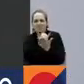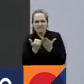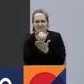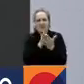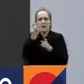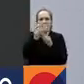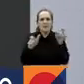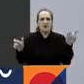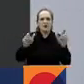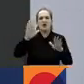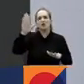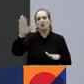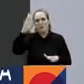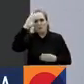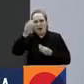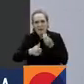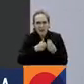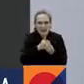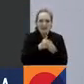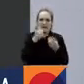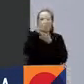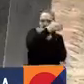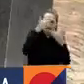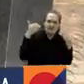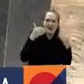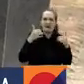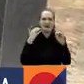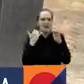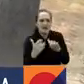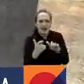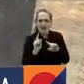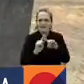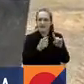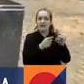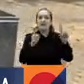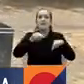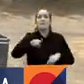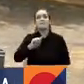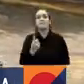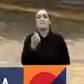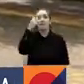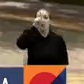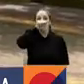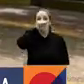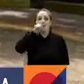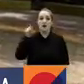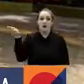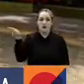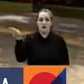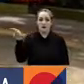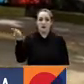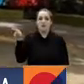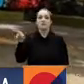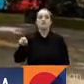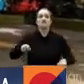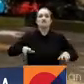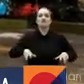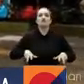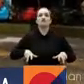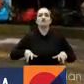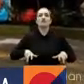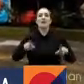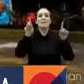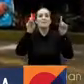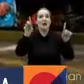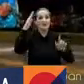guerrilleros, paramilitares, campos azotados por la violencia, y el pájaro fue primero, así a secas, una escultura. Pero la noche del